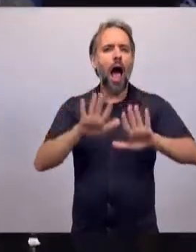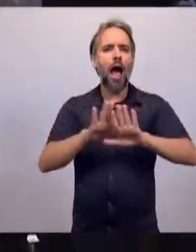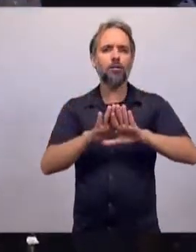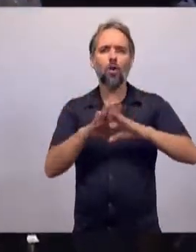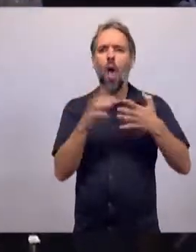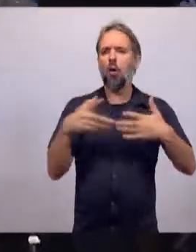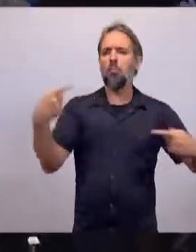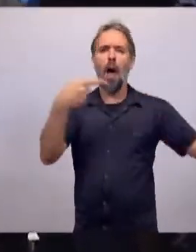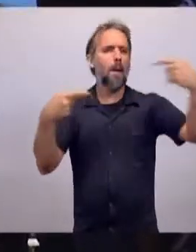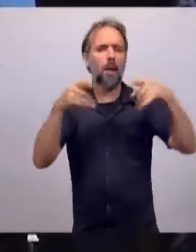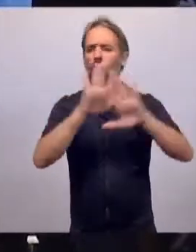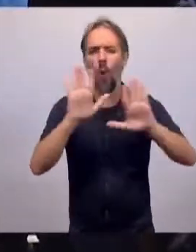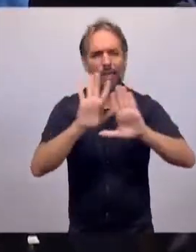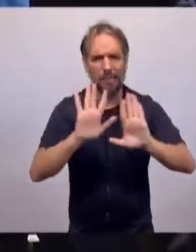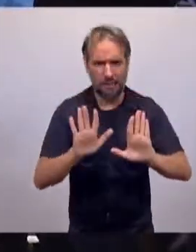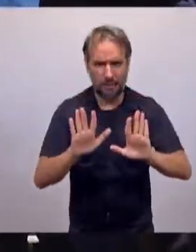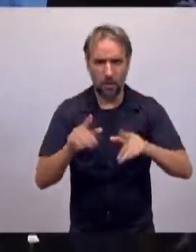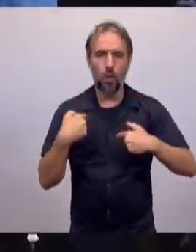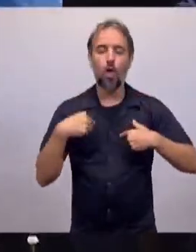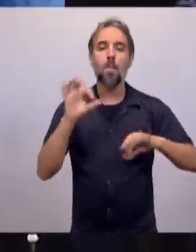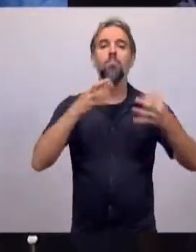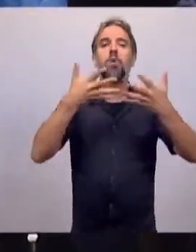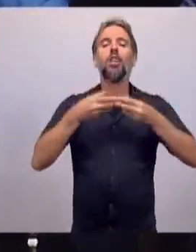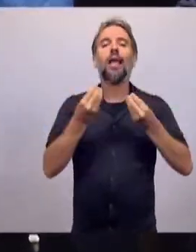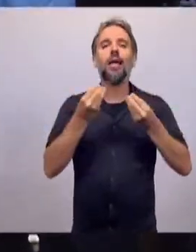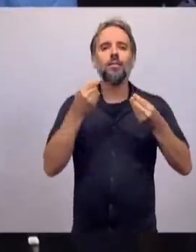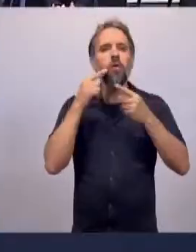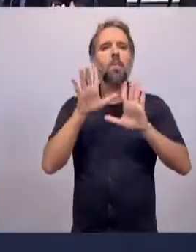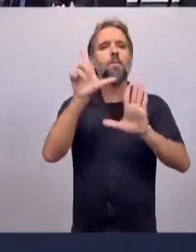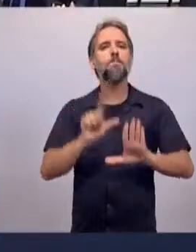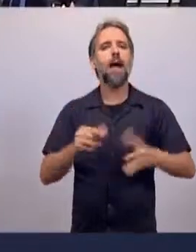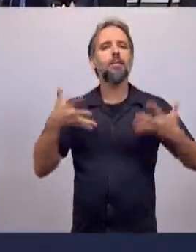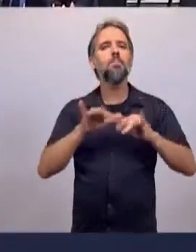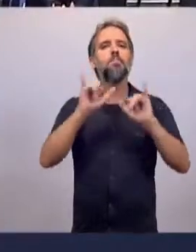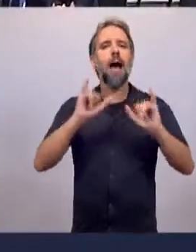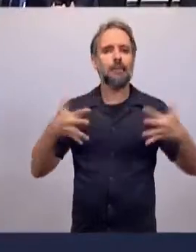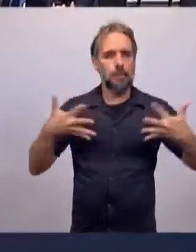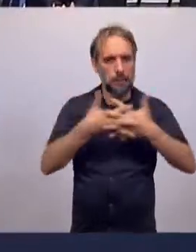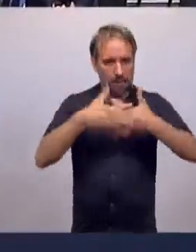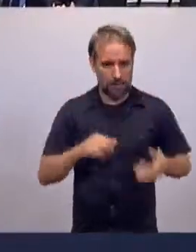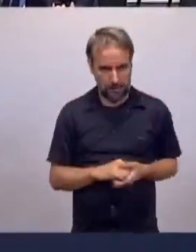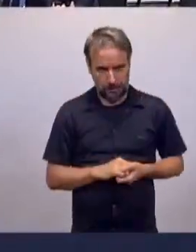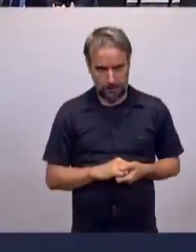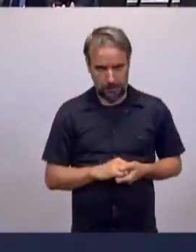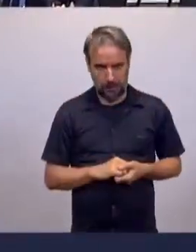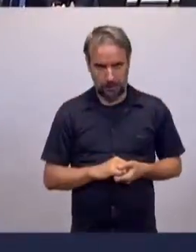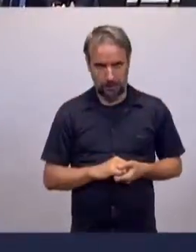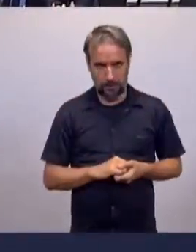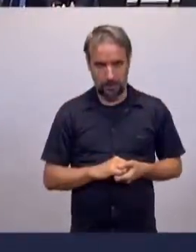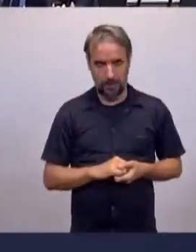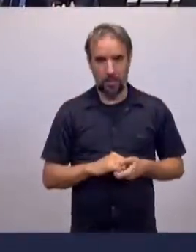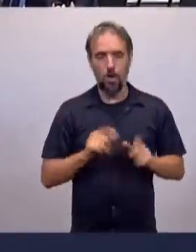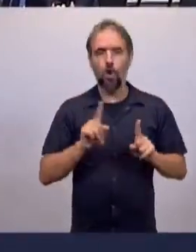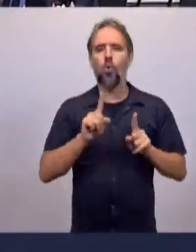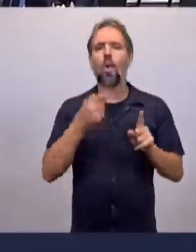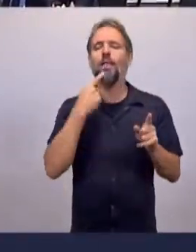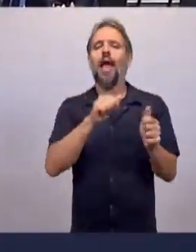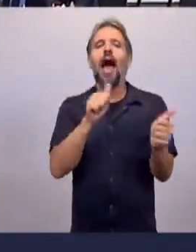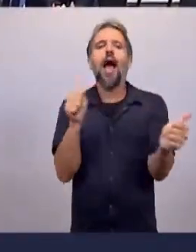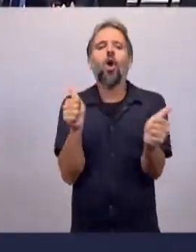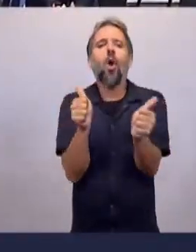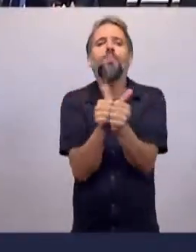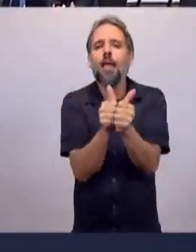poder, nuestro proyecto es un proyecto de país. No pedimos acompañamiento